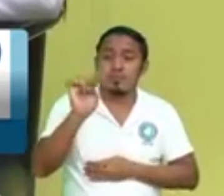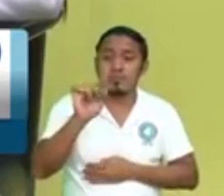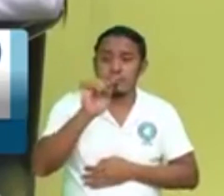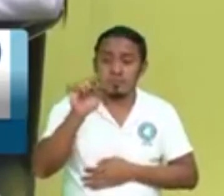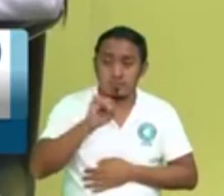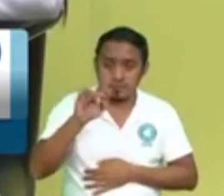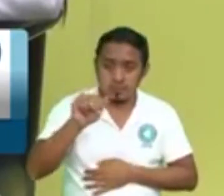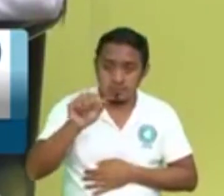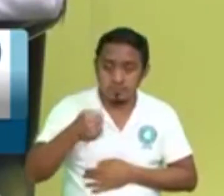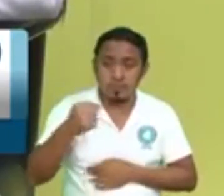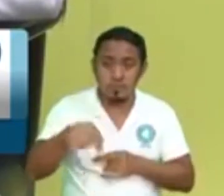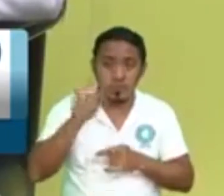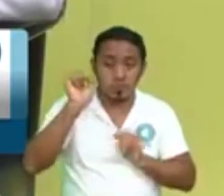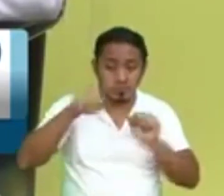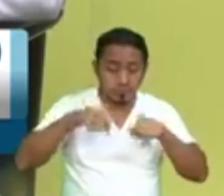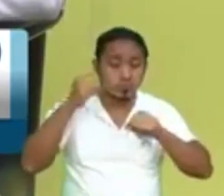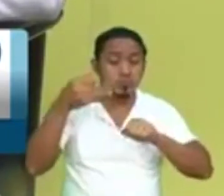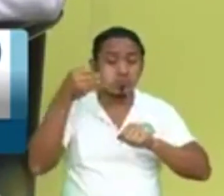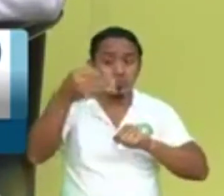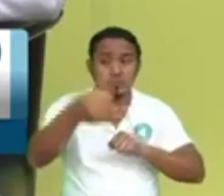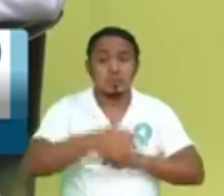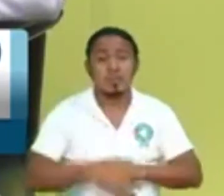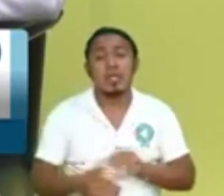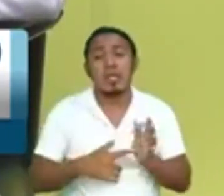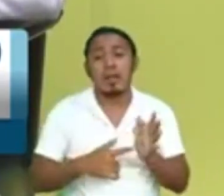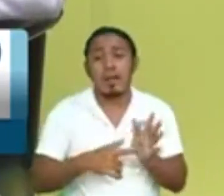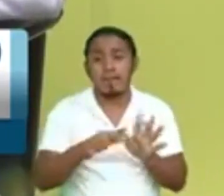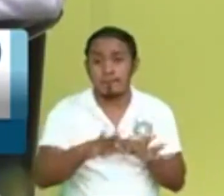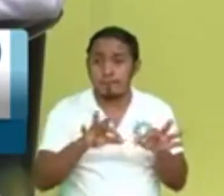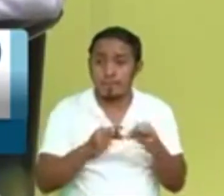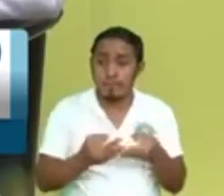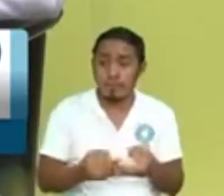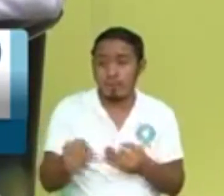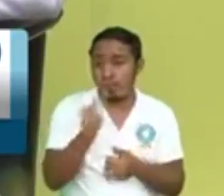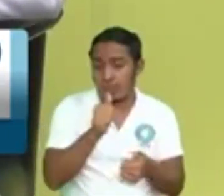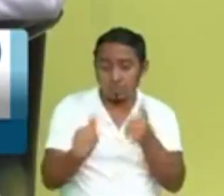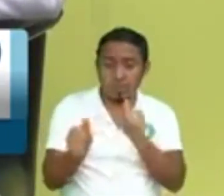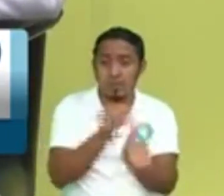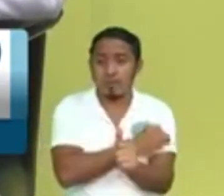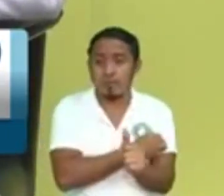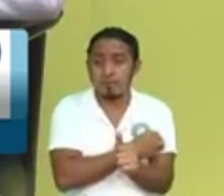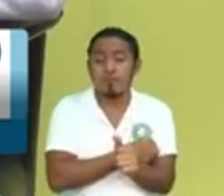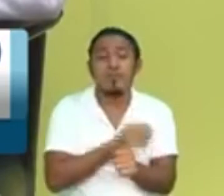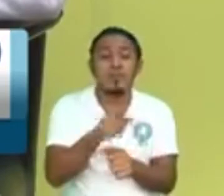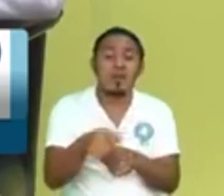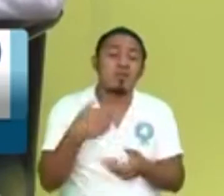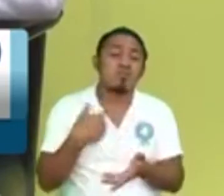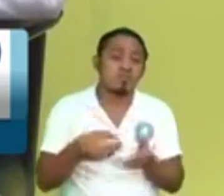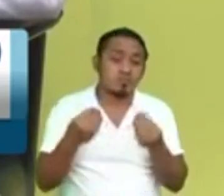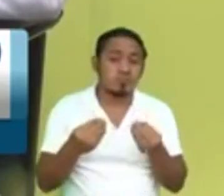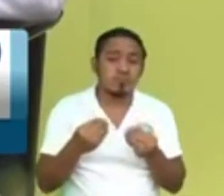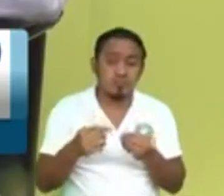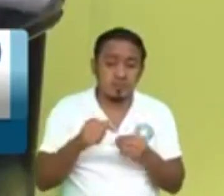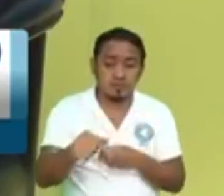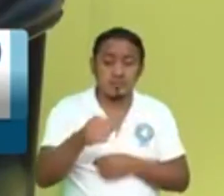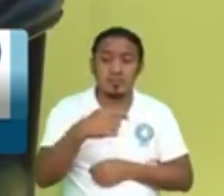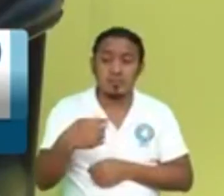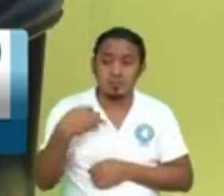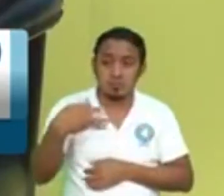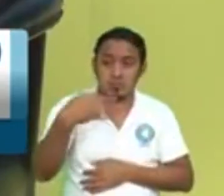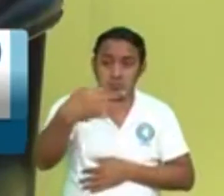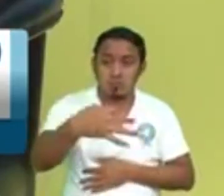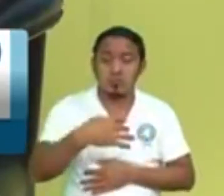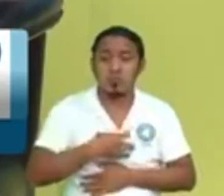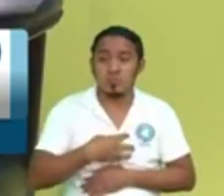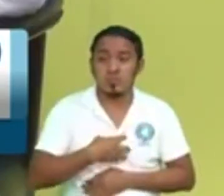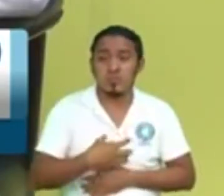hace que en un futuro podrá ser alcohólico. De hecho, si usted tiene familiares de que son alcohólicos, usted tiene predisposición de que si ingerir licor, que después quede